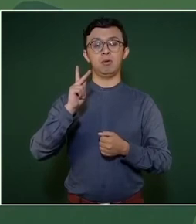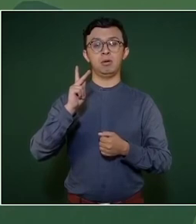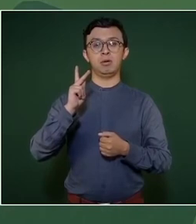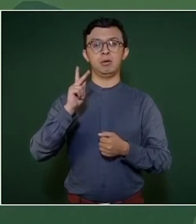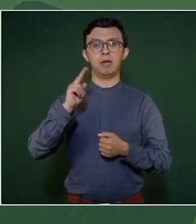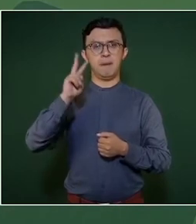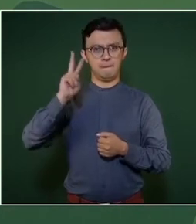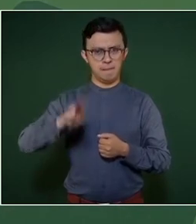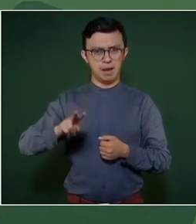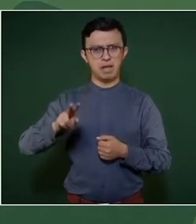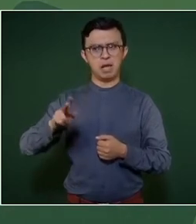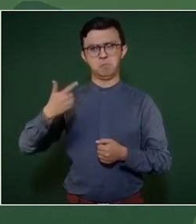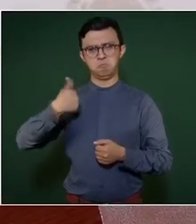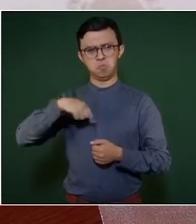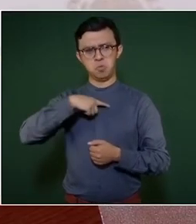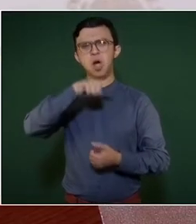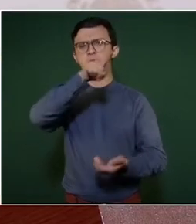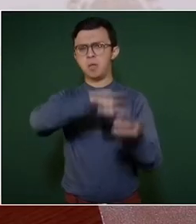nos sobra